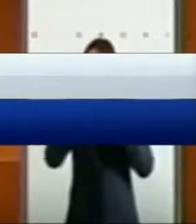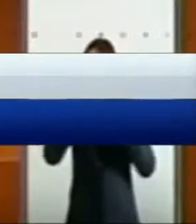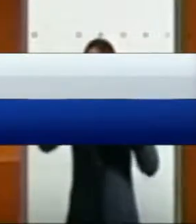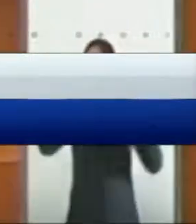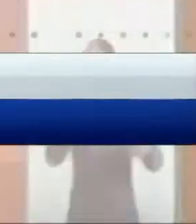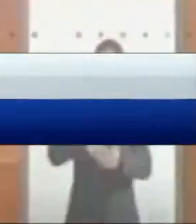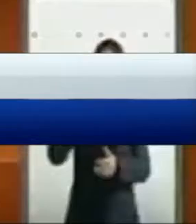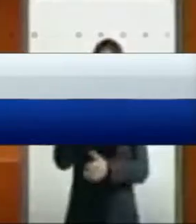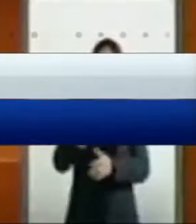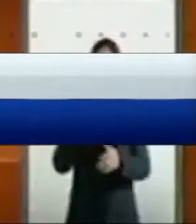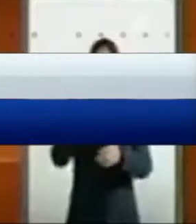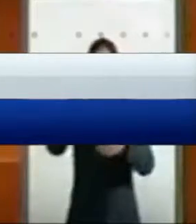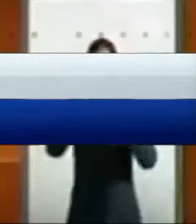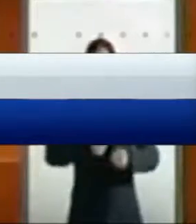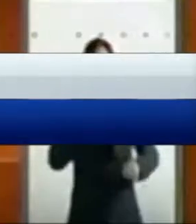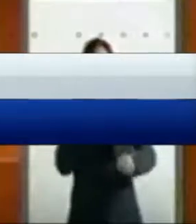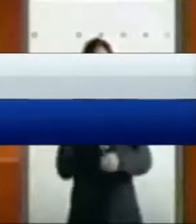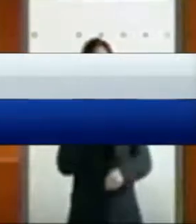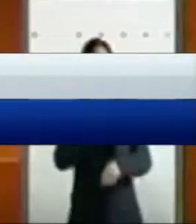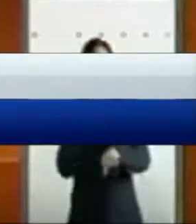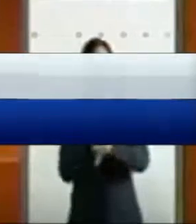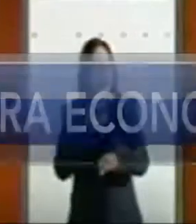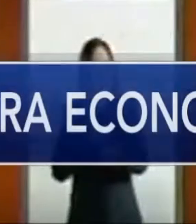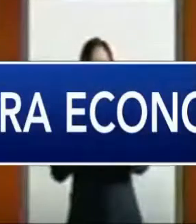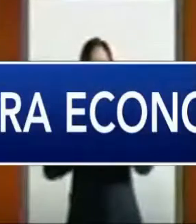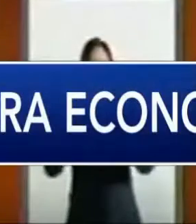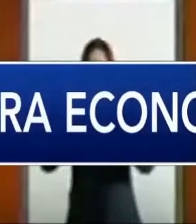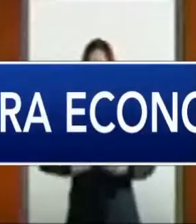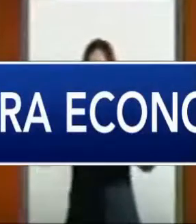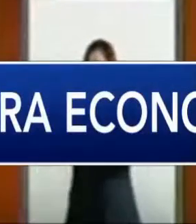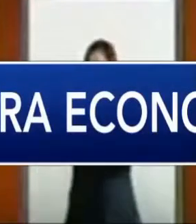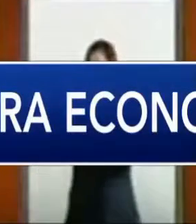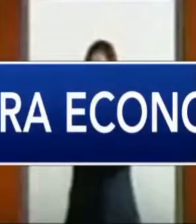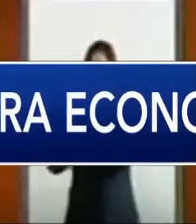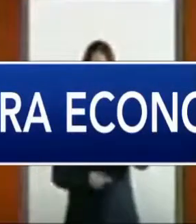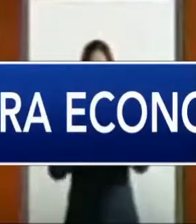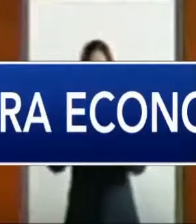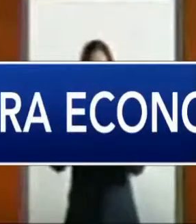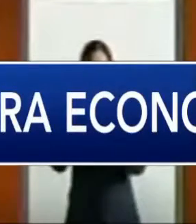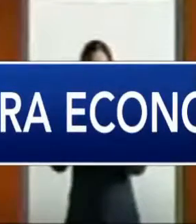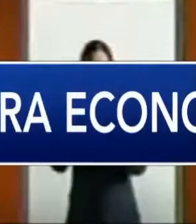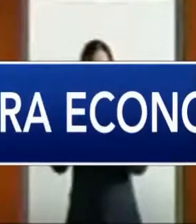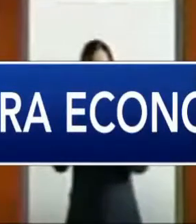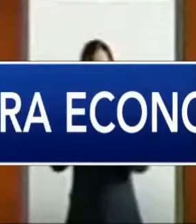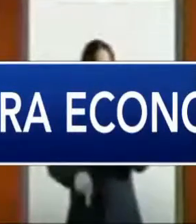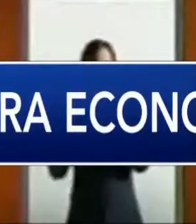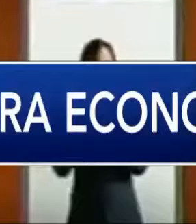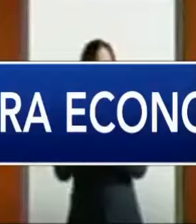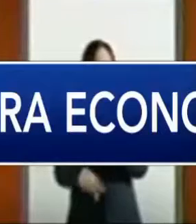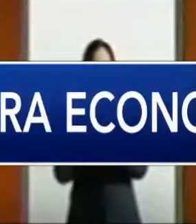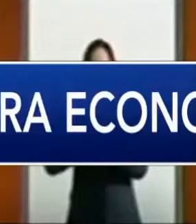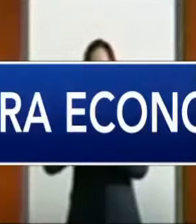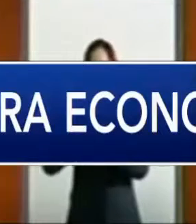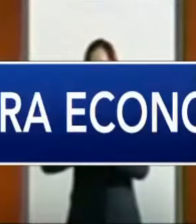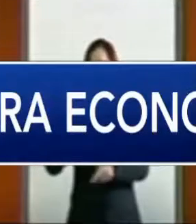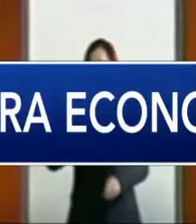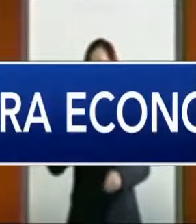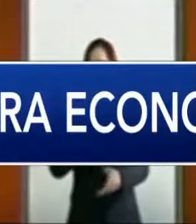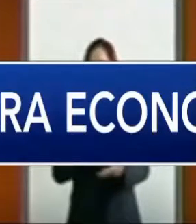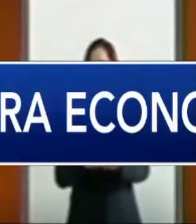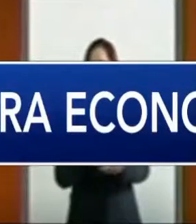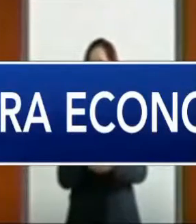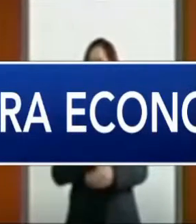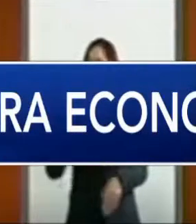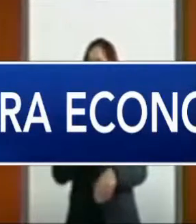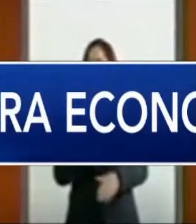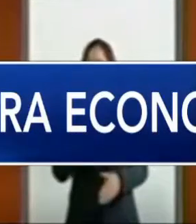Libre Comercio, ante el muro y otras tantas amenazas que las tenemos cerca, nos topamos con discursos